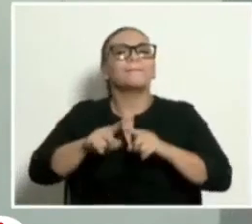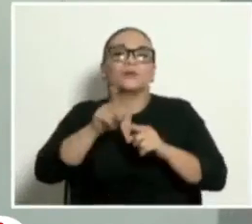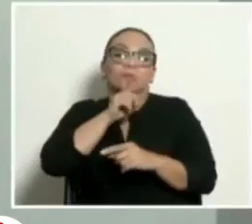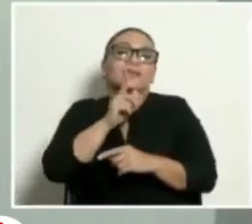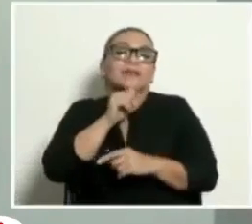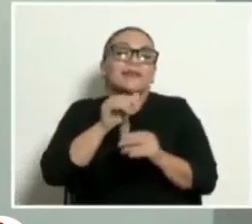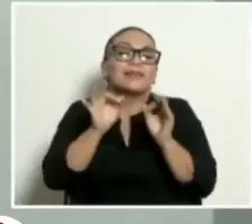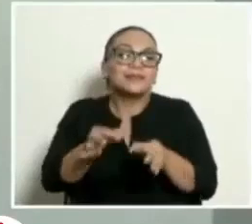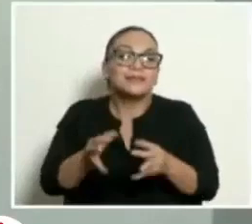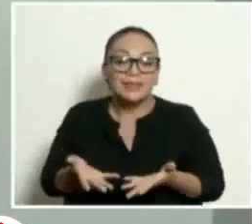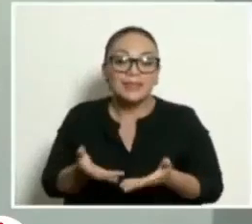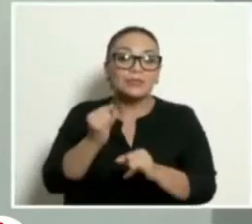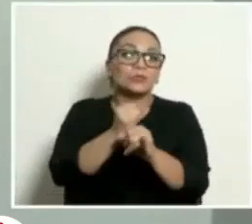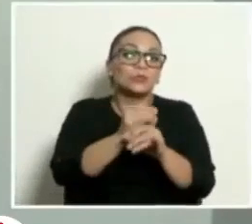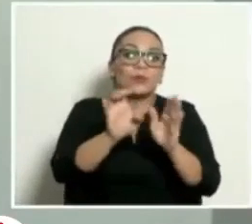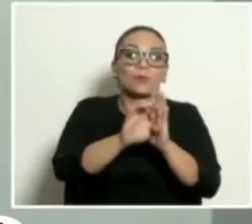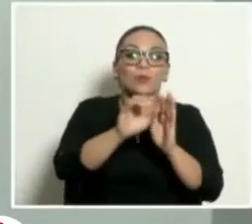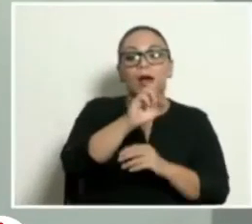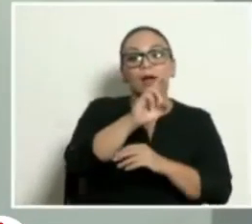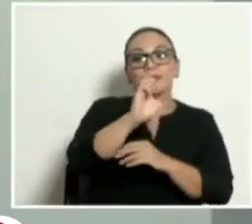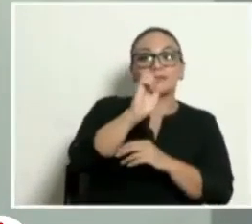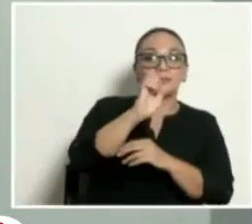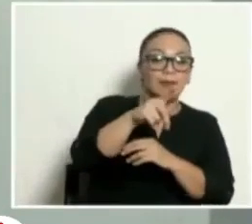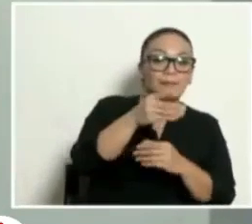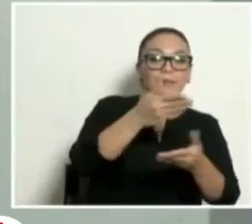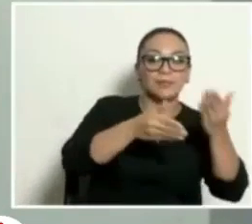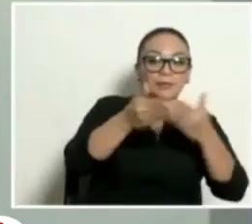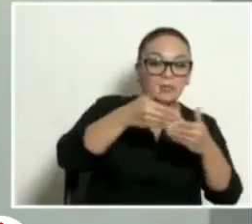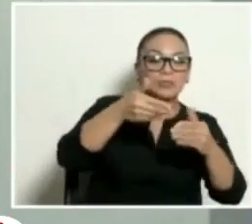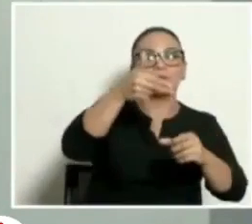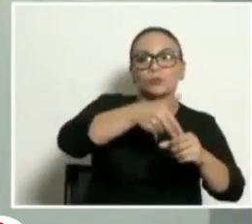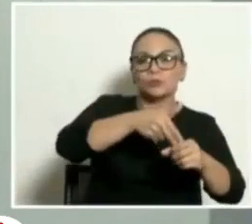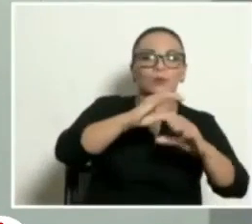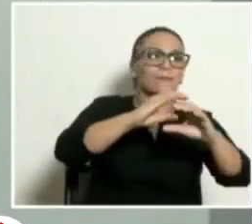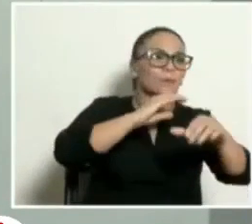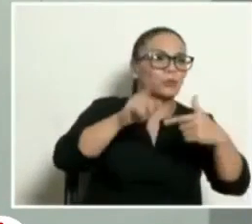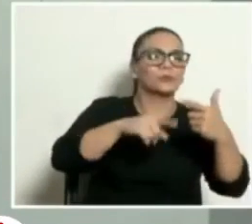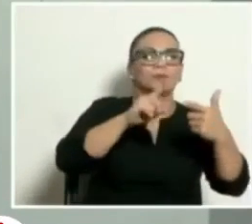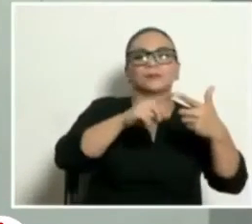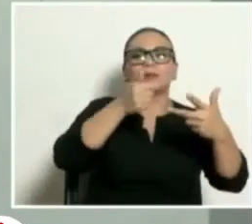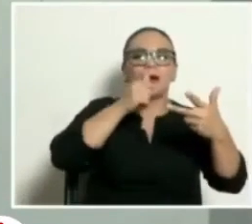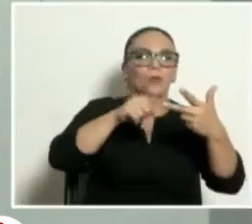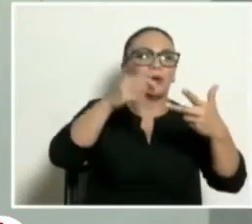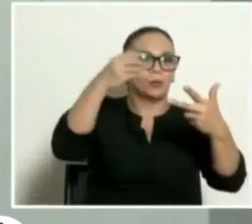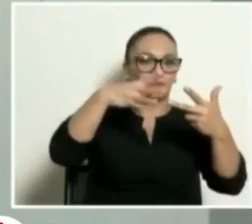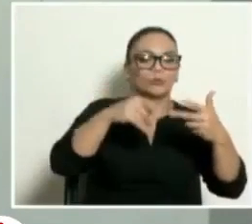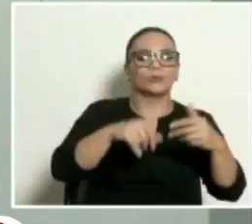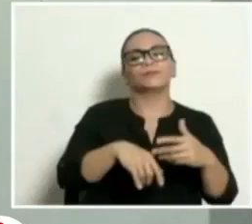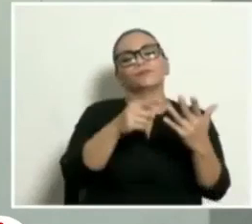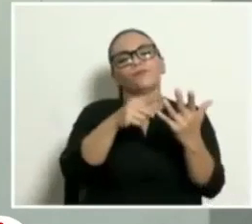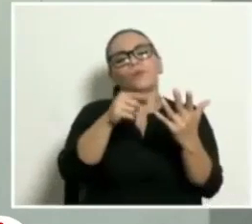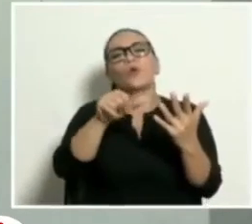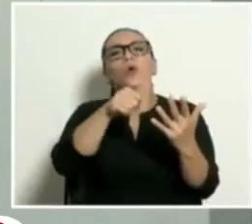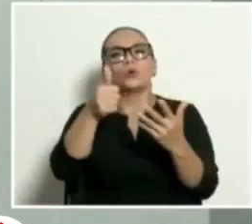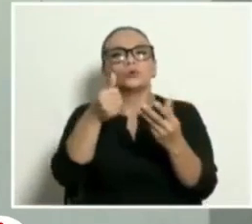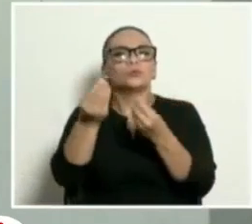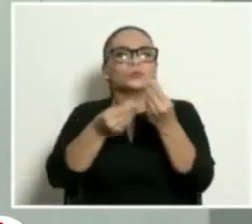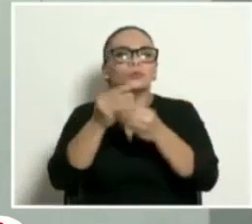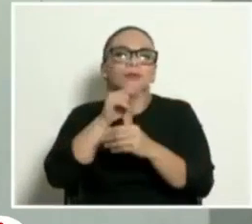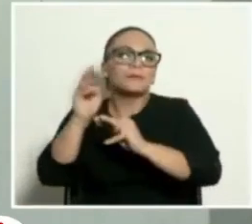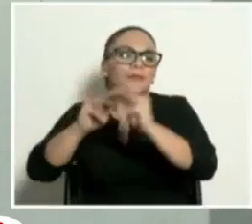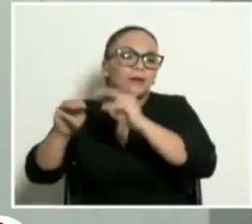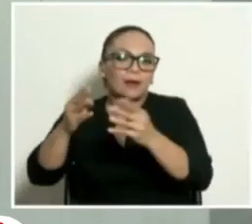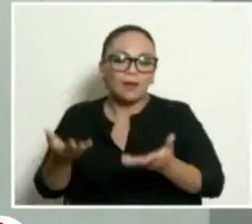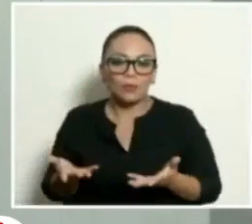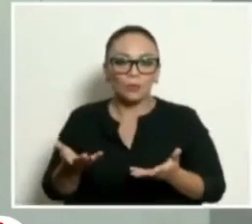son entidades como la ARECEP, en cuanto a servicios como combustibles, buses, agua y luz, y en cuanto a otros productos es el mercado. La